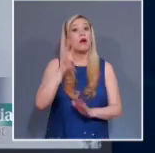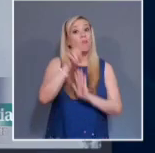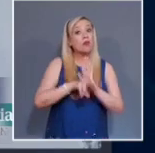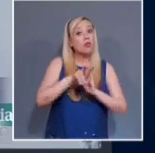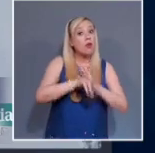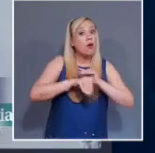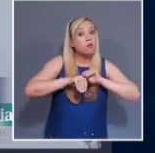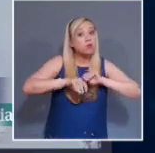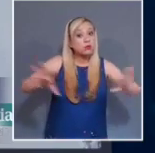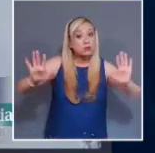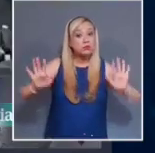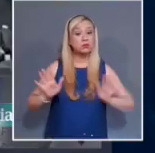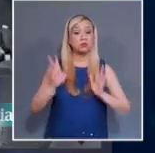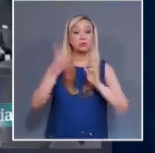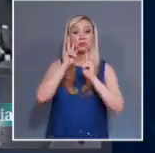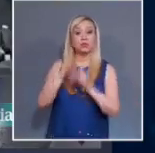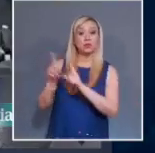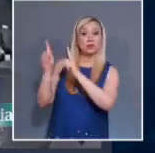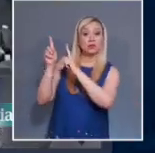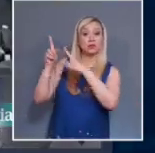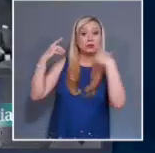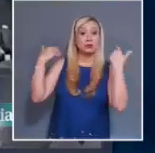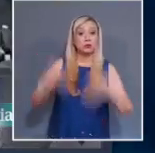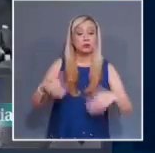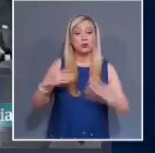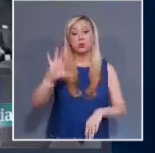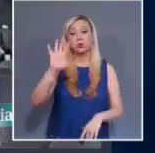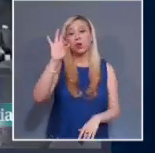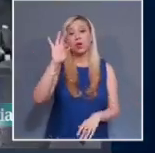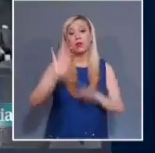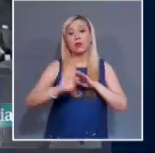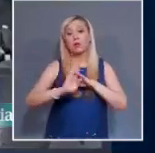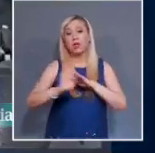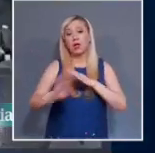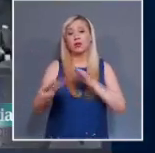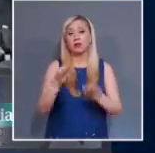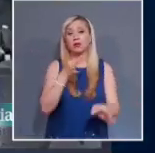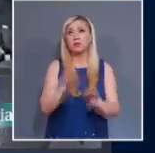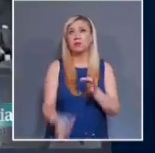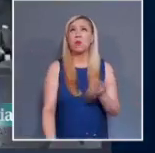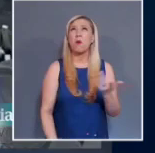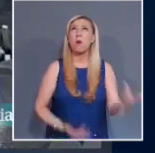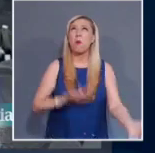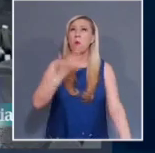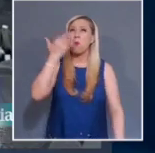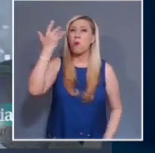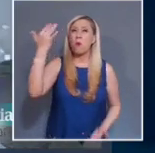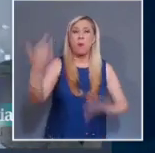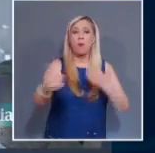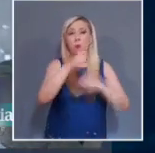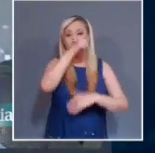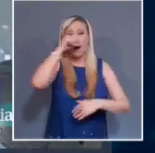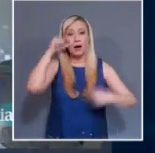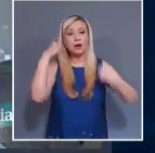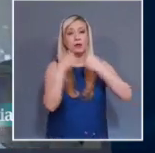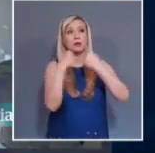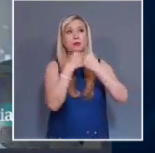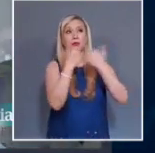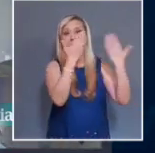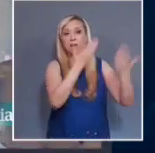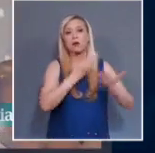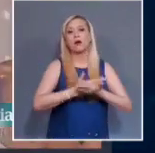Juárez, en el que perdieron la vida 40 migrantes, la Secretaría de Gobernación pidió que lo tome en cuenta la Fiscalía General